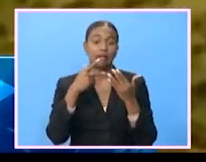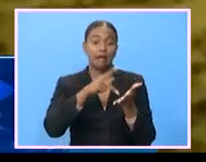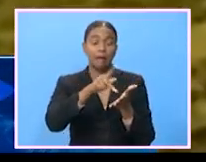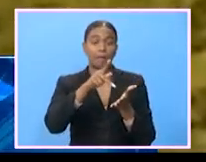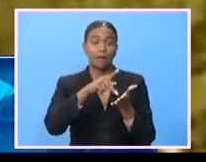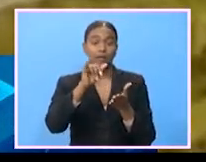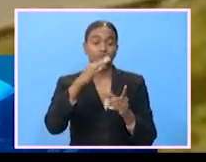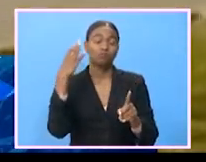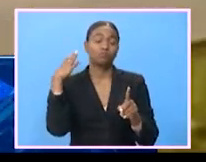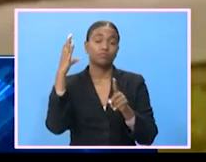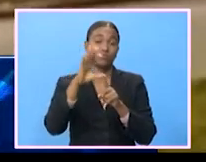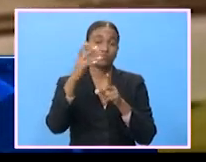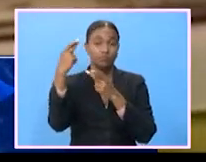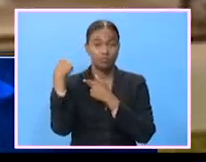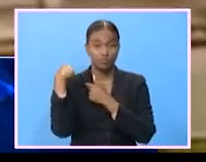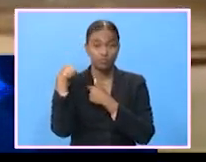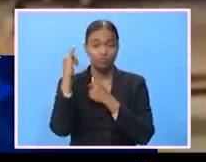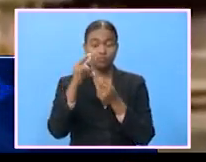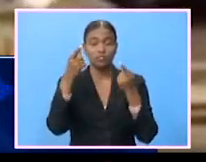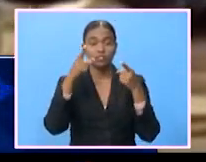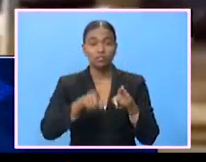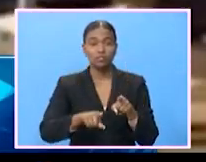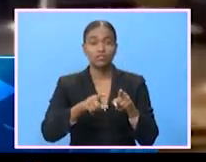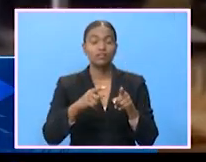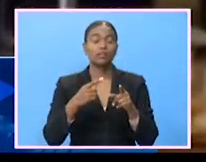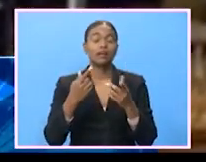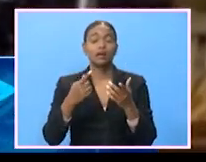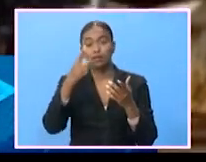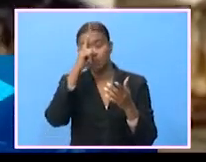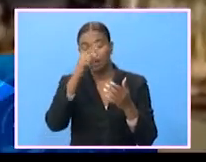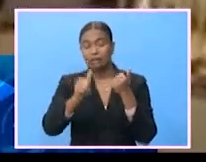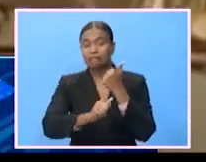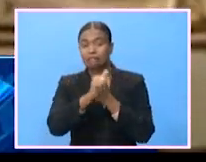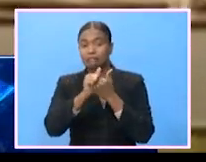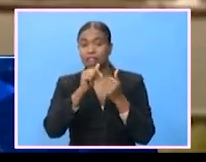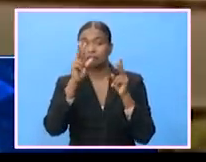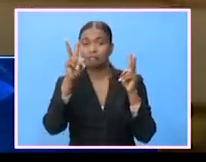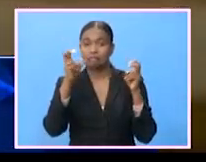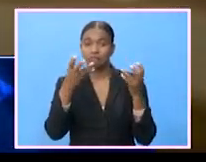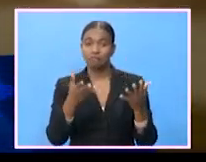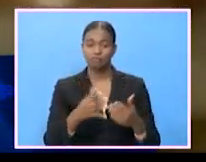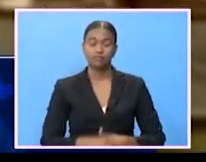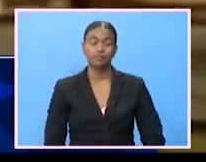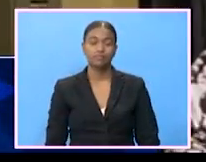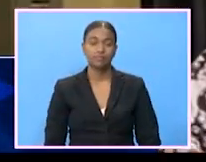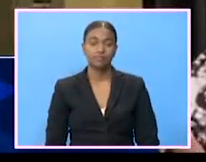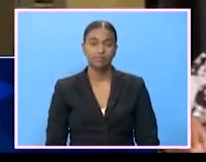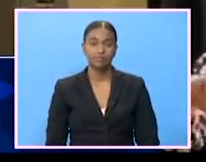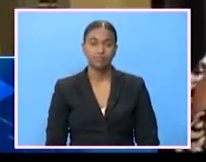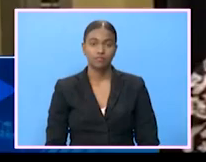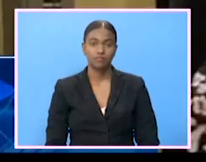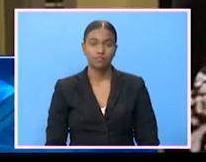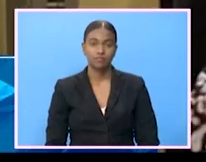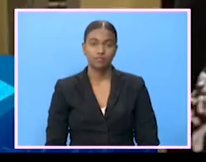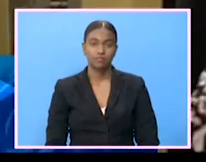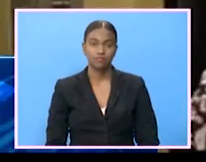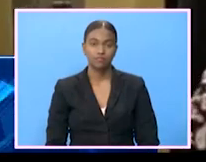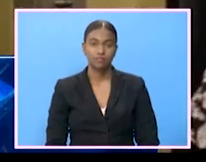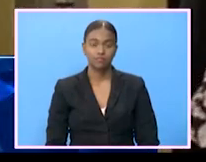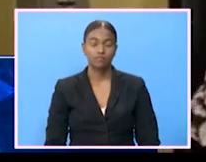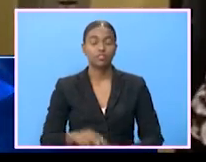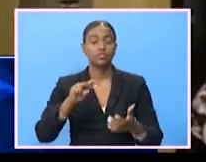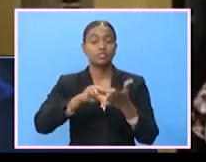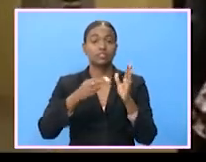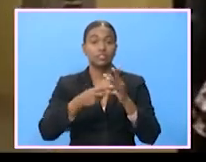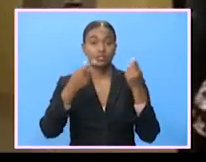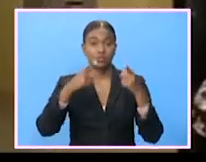de responsabilidad. Esto ocasiona inconvenientes para el manejo del tema. Vamos a ver los detalles. Lo que pasó en ciudad Juan